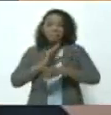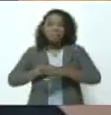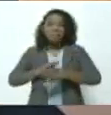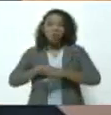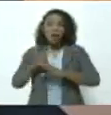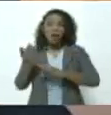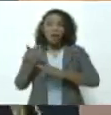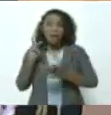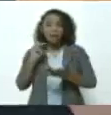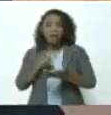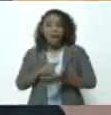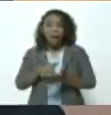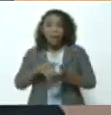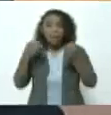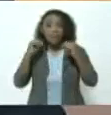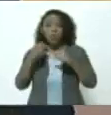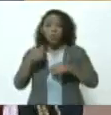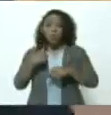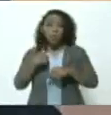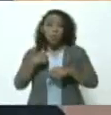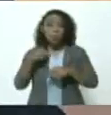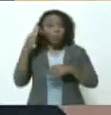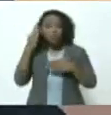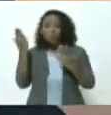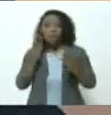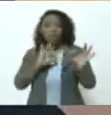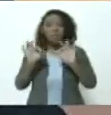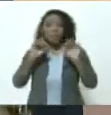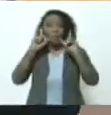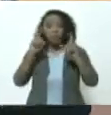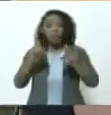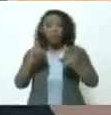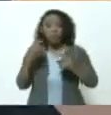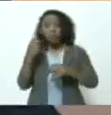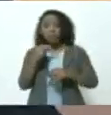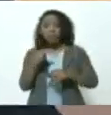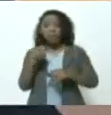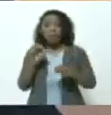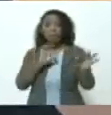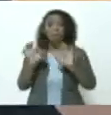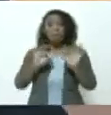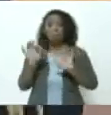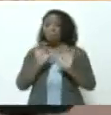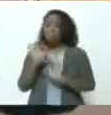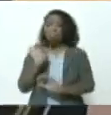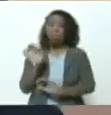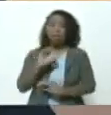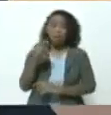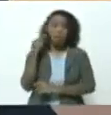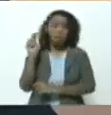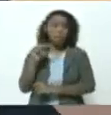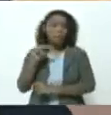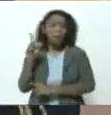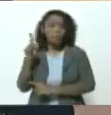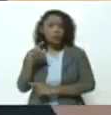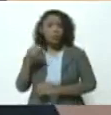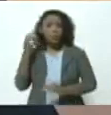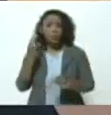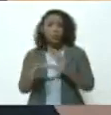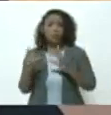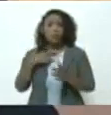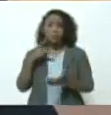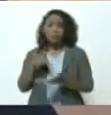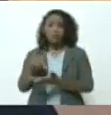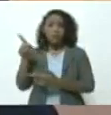Llegué a un casting también, o sea, yo no era actor profesional, ni mucho menos, ni había actuado nunca, Y por medio de unas casualidades llegué